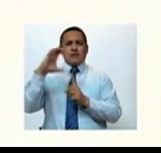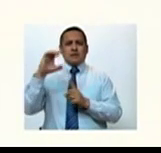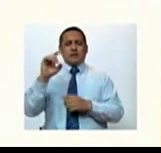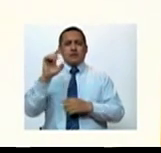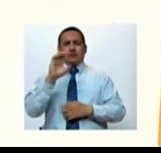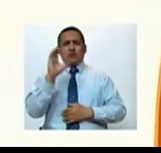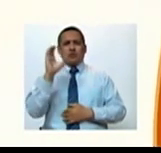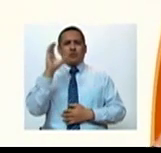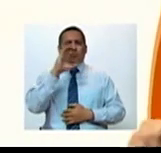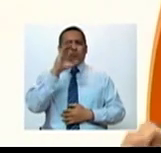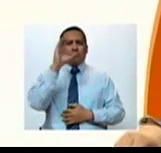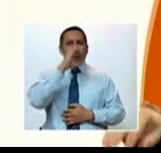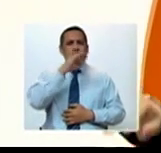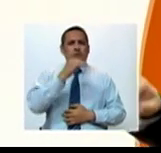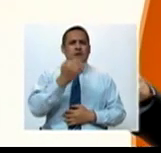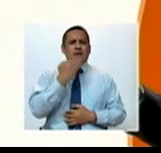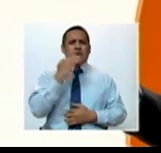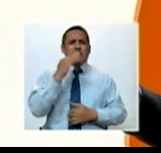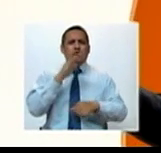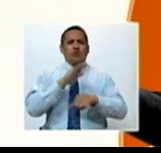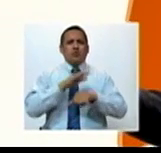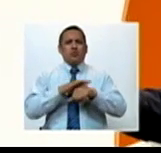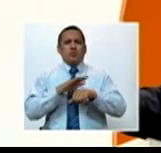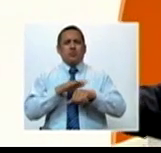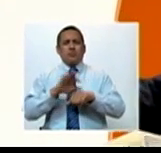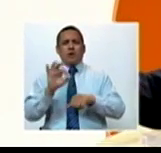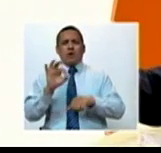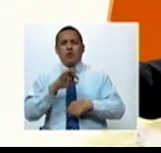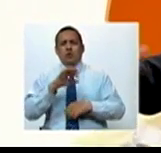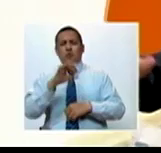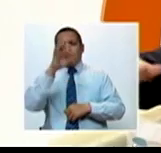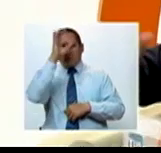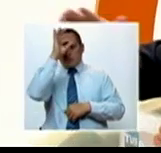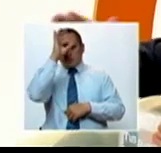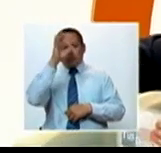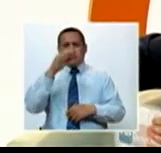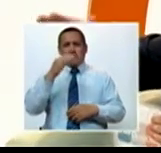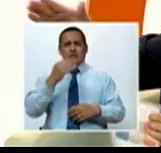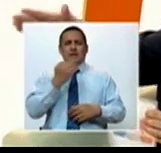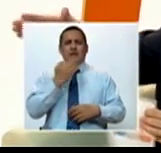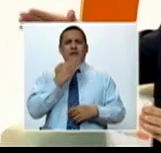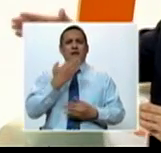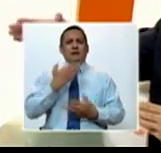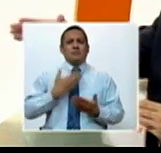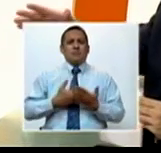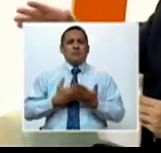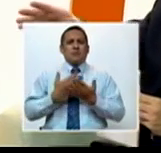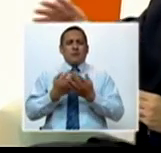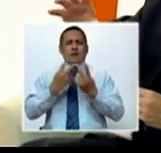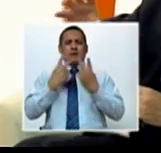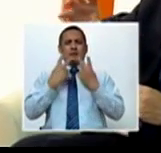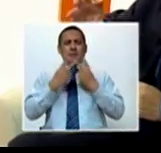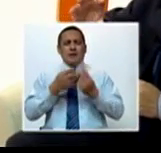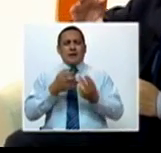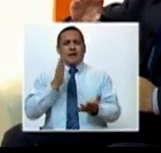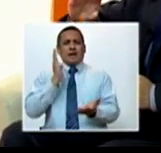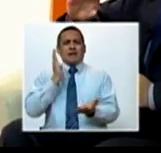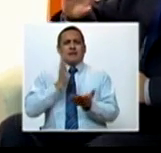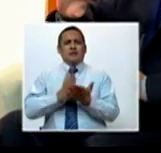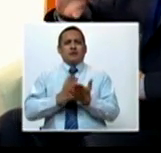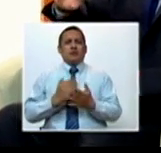encuentre culpable o inocente No o determine cuál es la condena